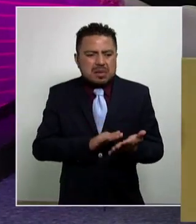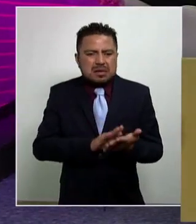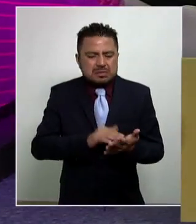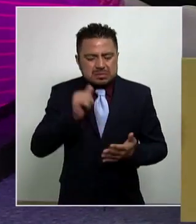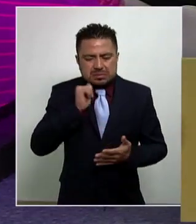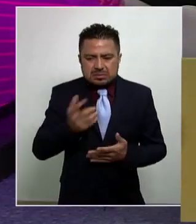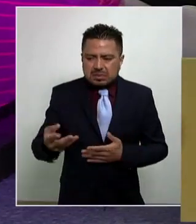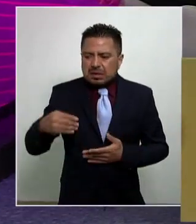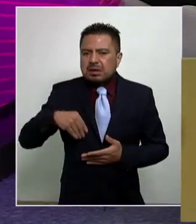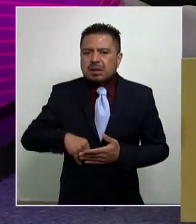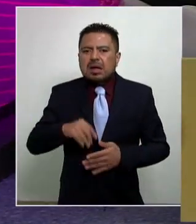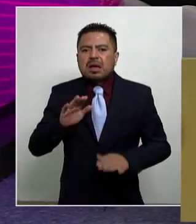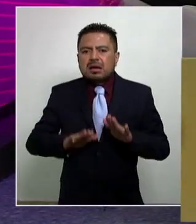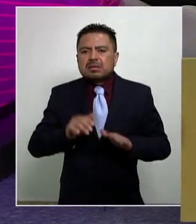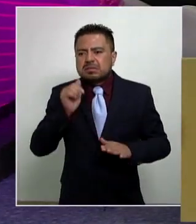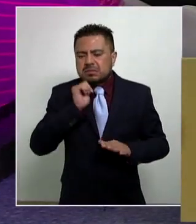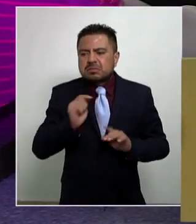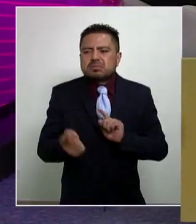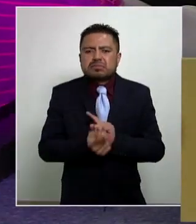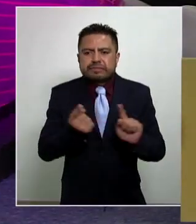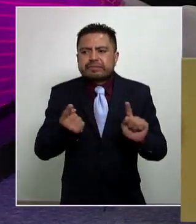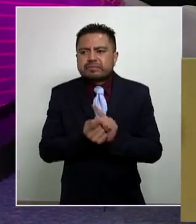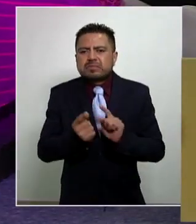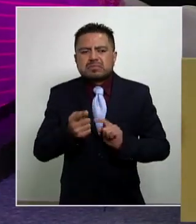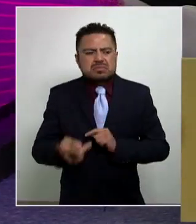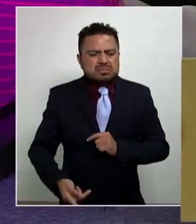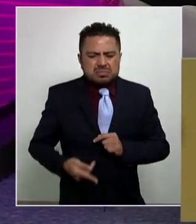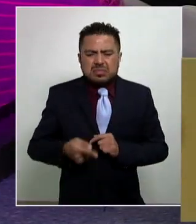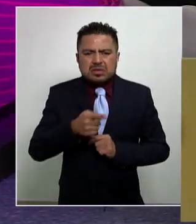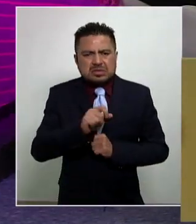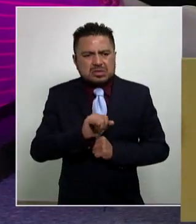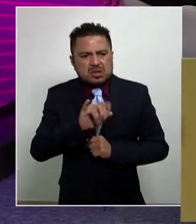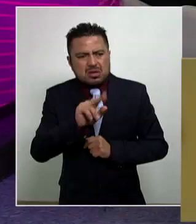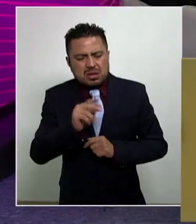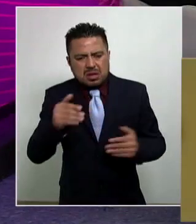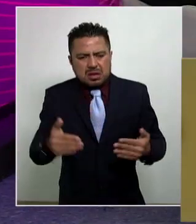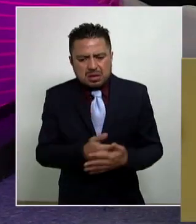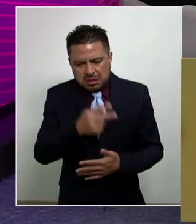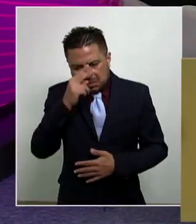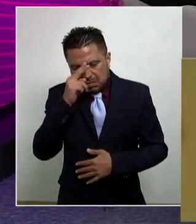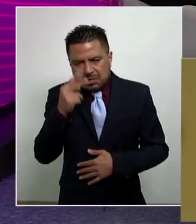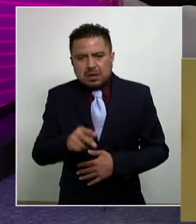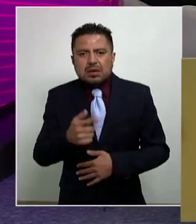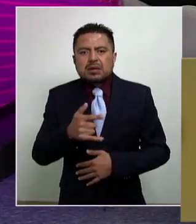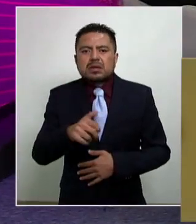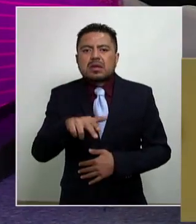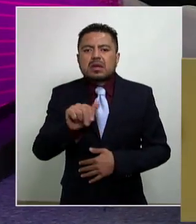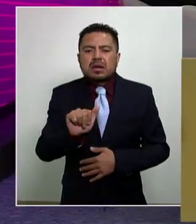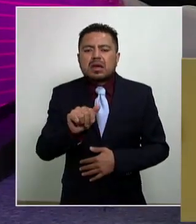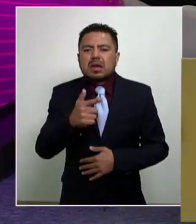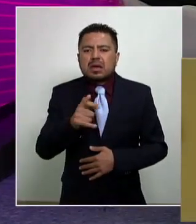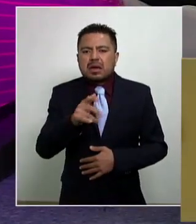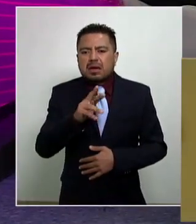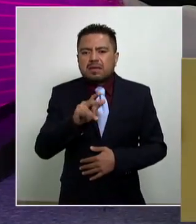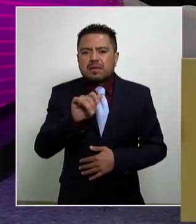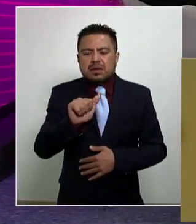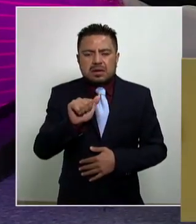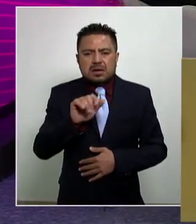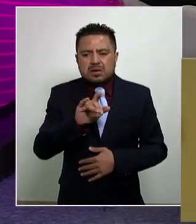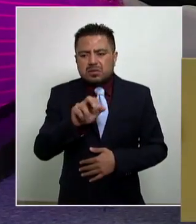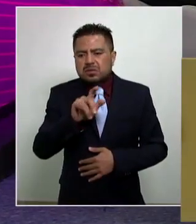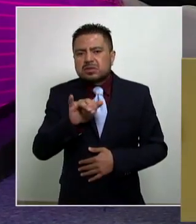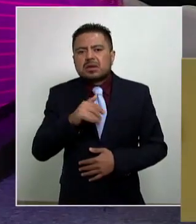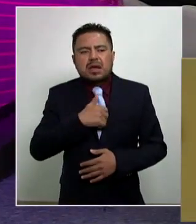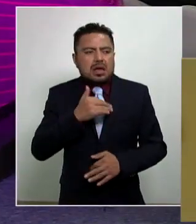documentos, porque a cada ratito te cuestionan. Te están cuestionando si eres mexicana. Así es. Gina, Gabriela, Kulsi,